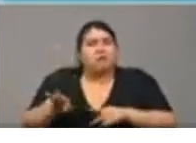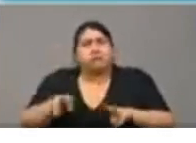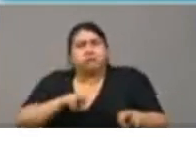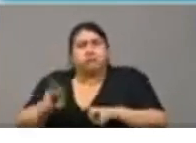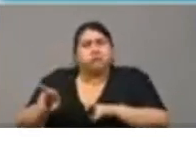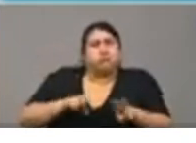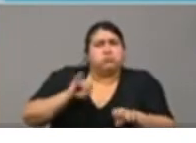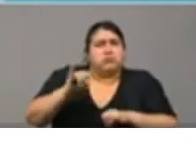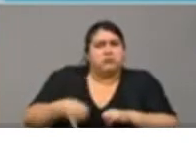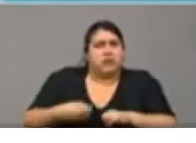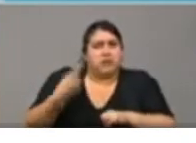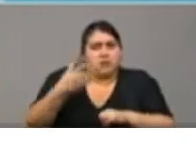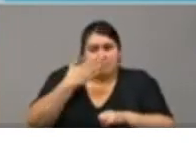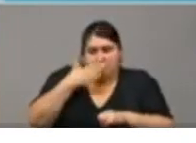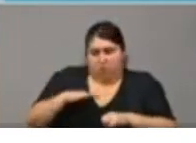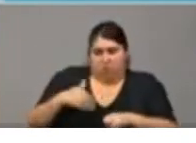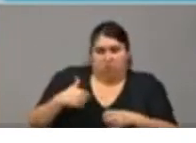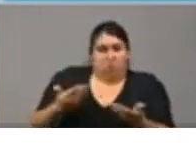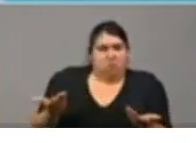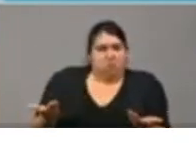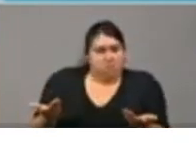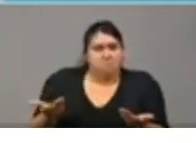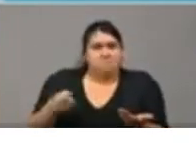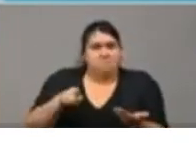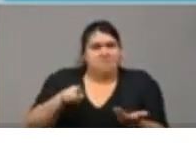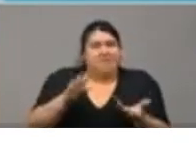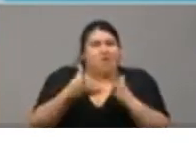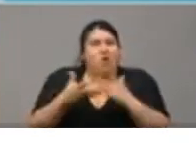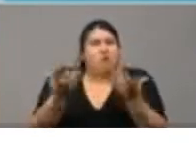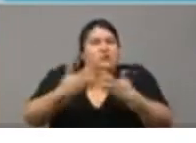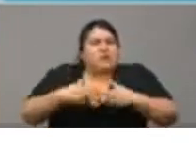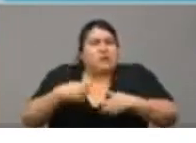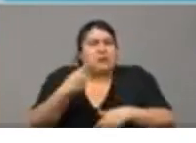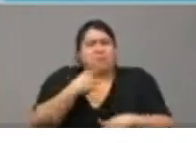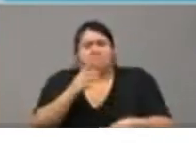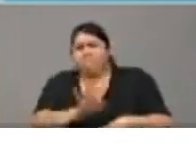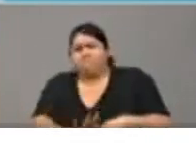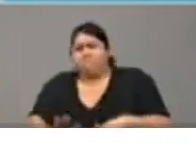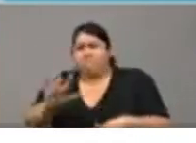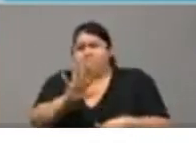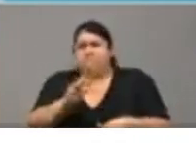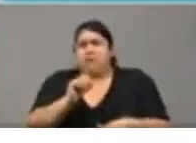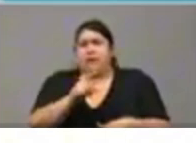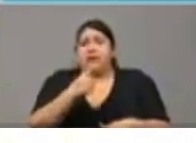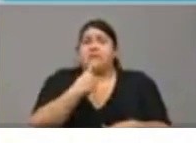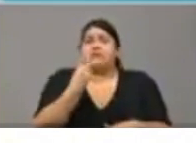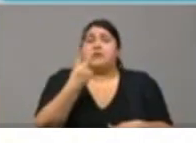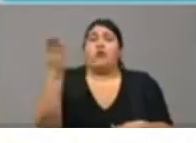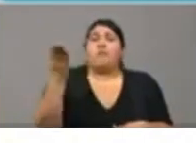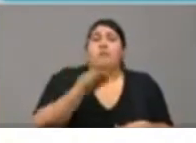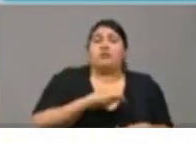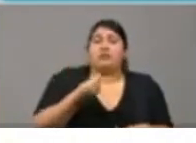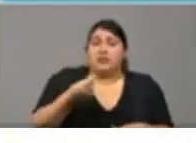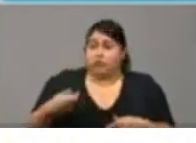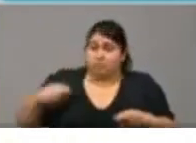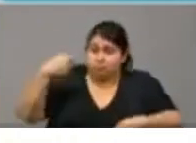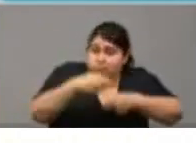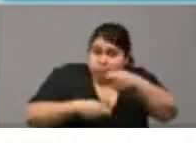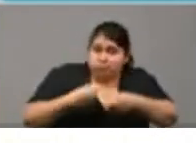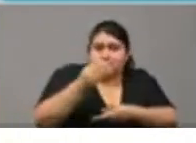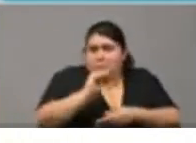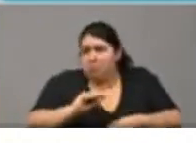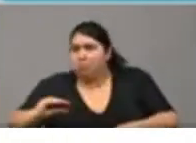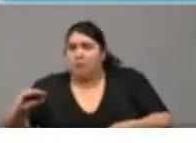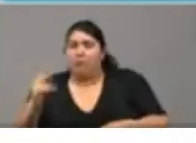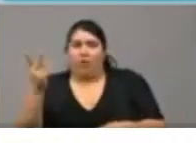rendimiento particularmente e extraño abundante del 2% diario en dólares pero